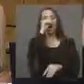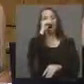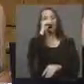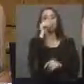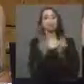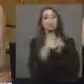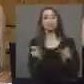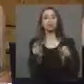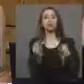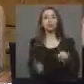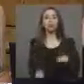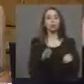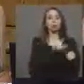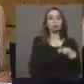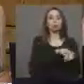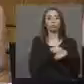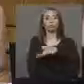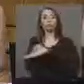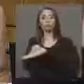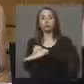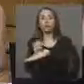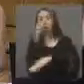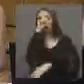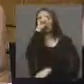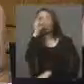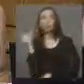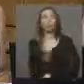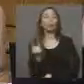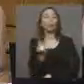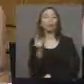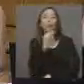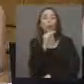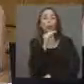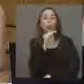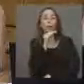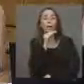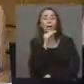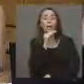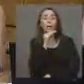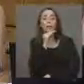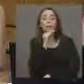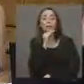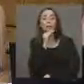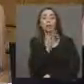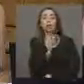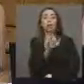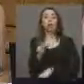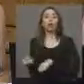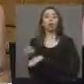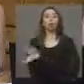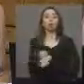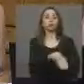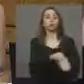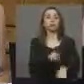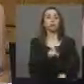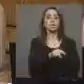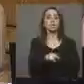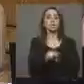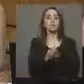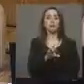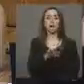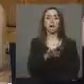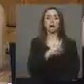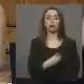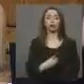gente puede ser transportada a un centro de atención de urgencia, hospitalario o al mismo sapo que tiene el consultorio,